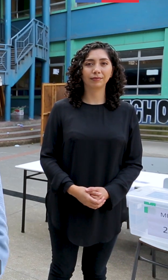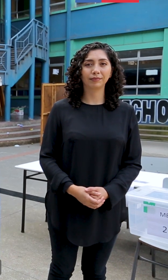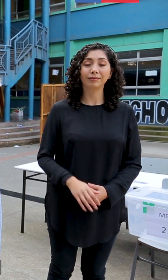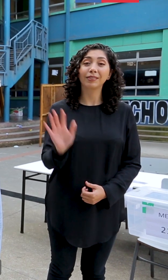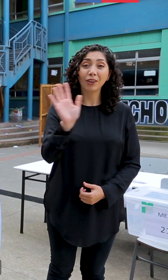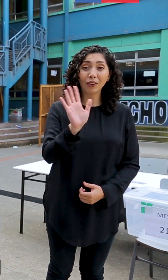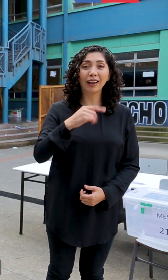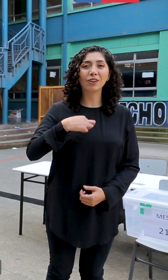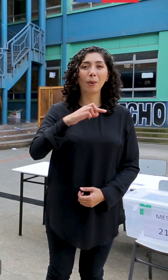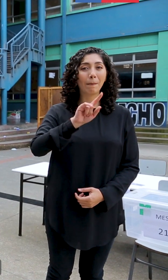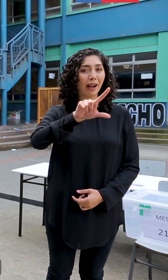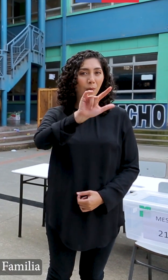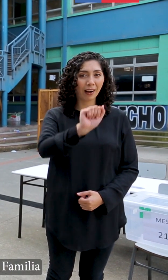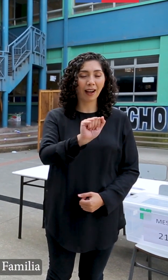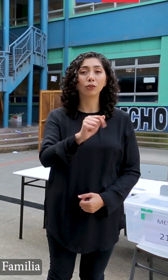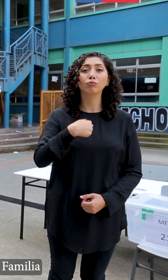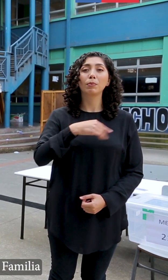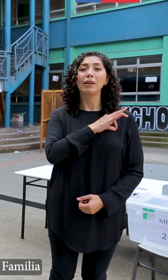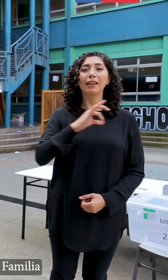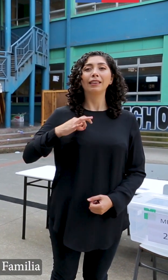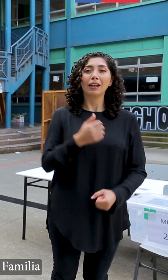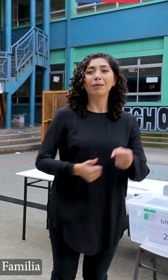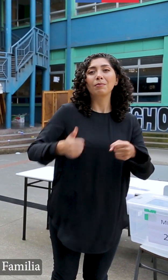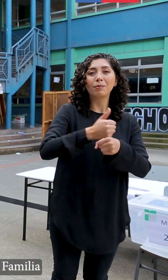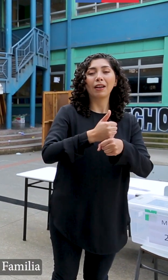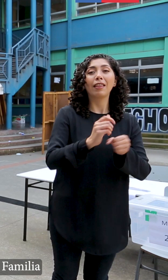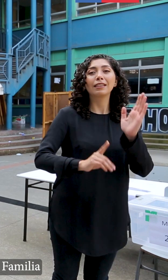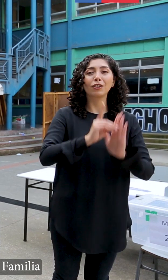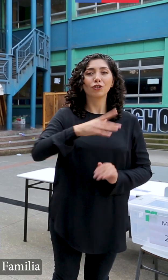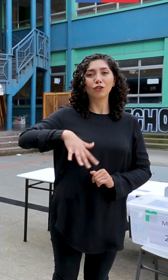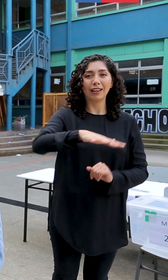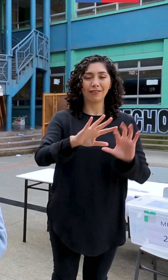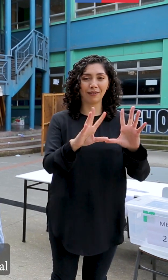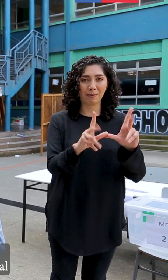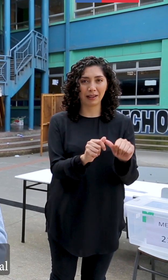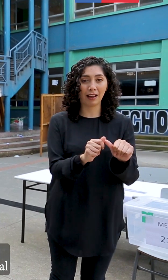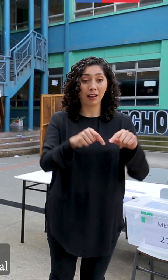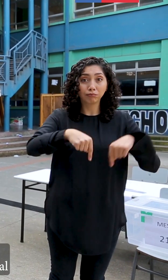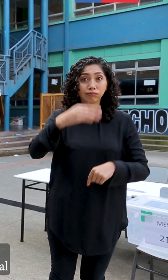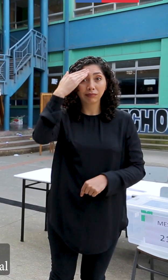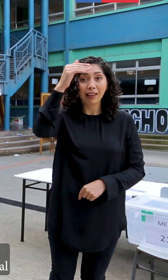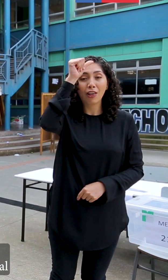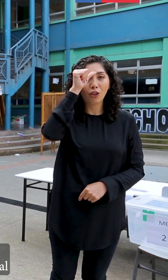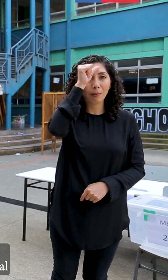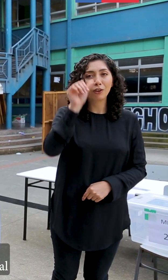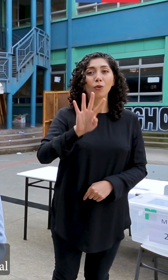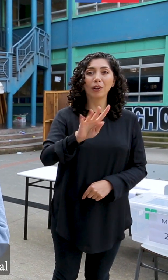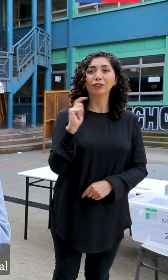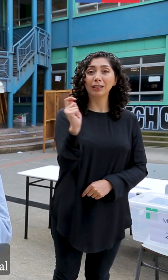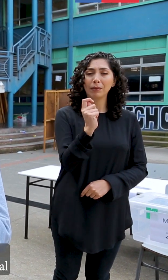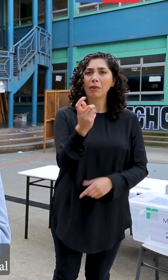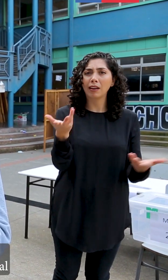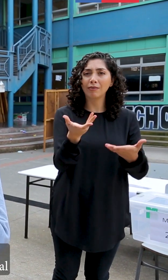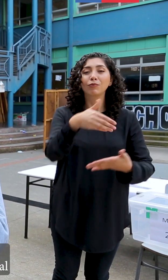Hola, soy Paula Poblete Maureira, Ministra Suprogante de Desarrollo Social y Familia. Este domingo 4 de septiembre